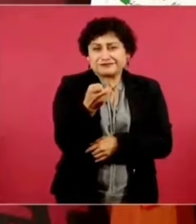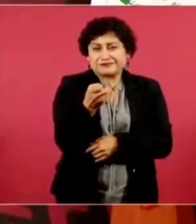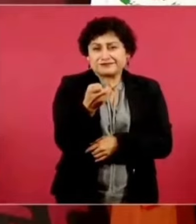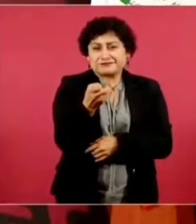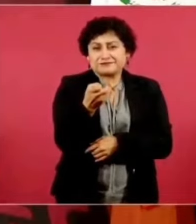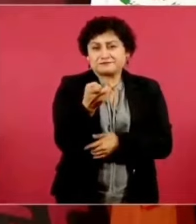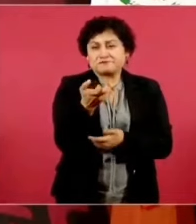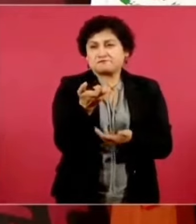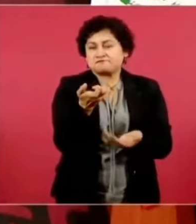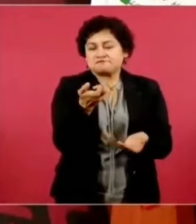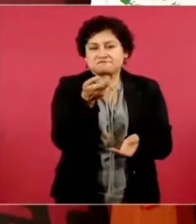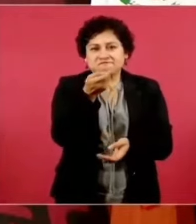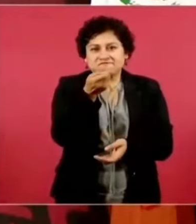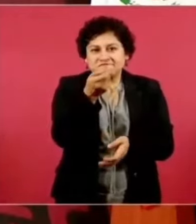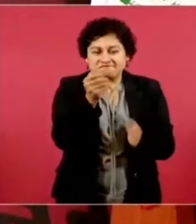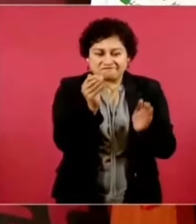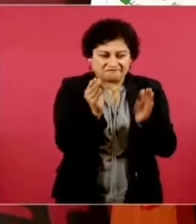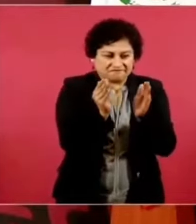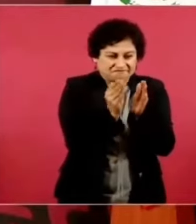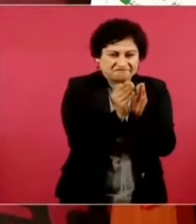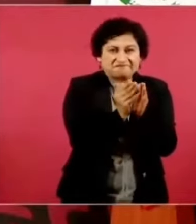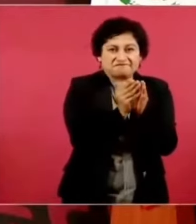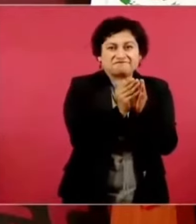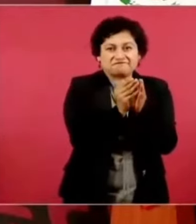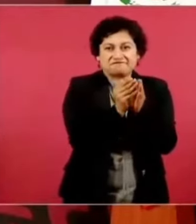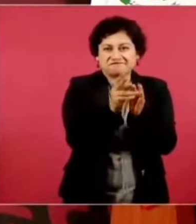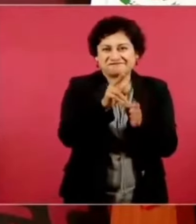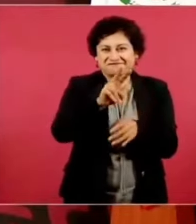O es poco